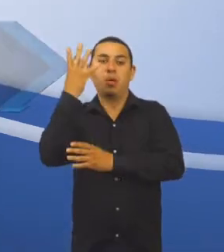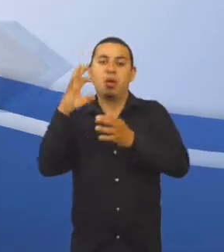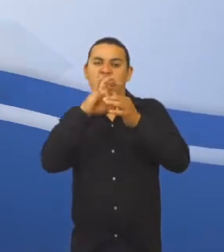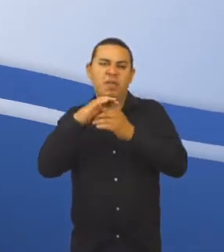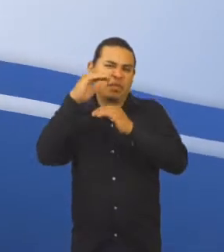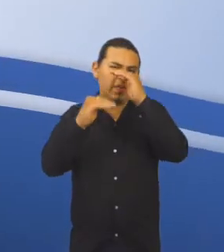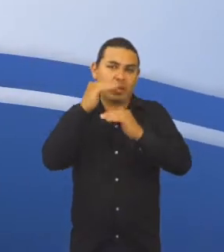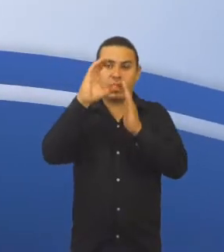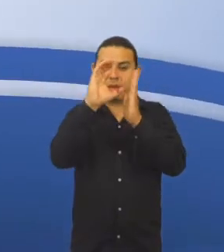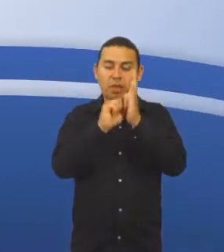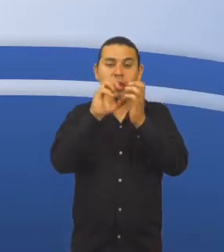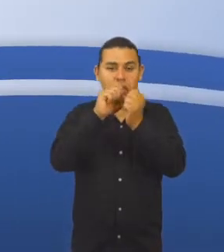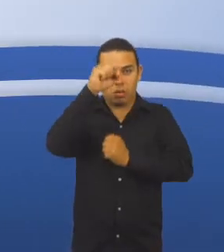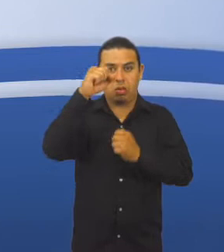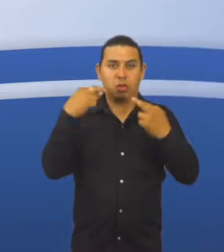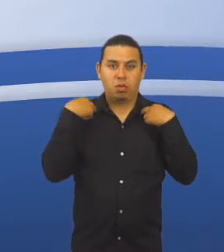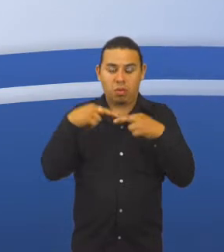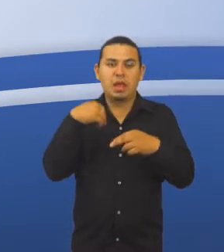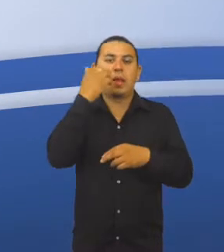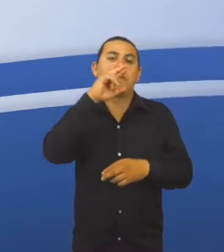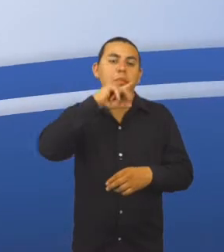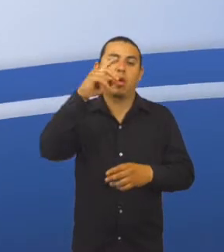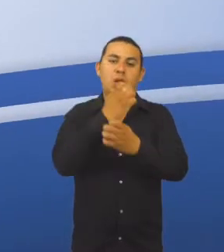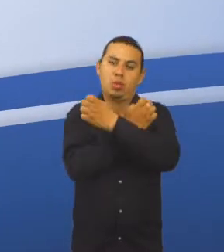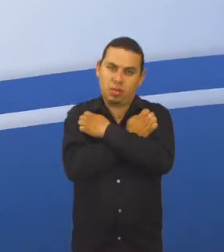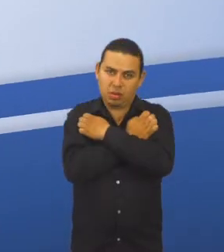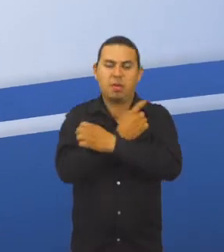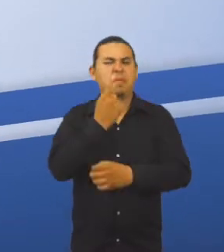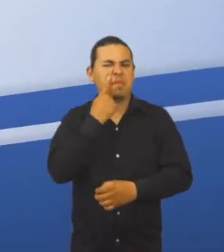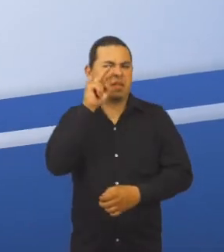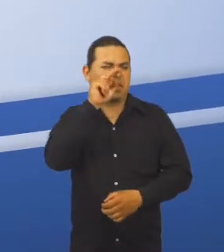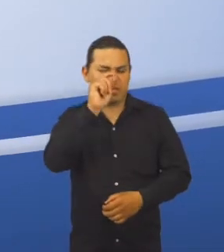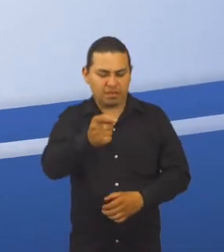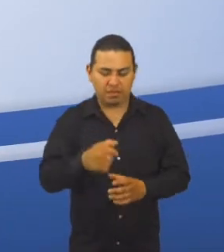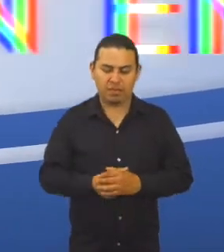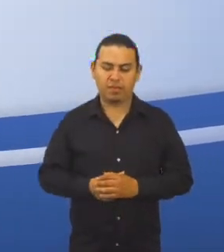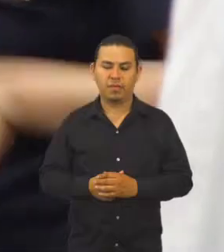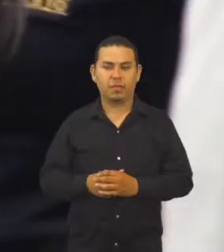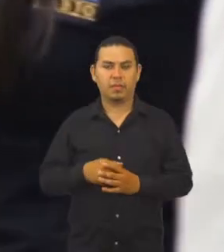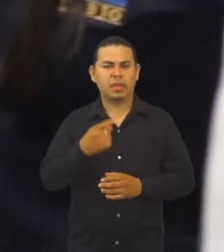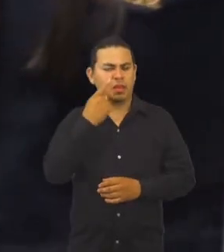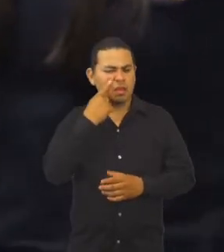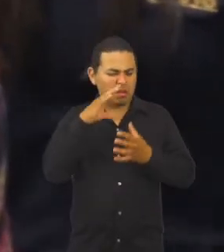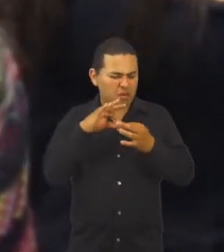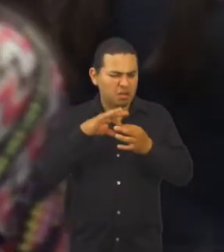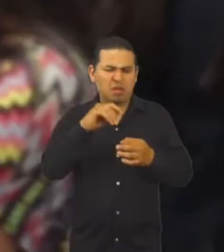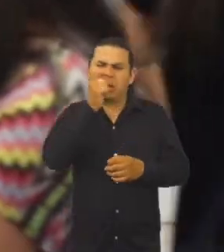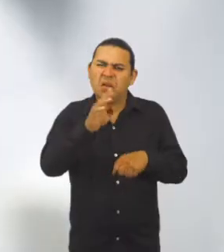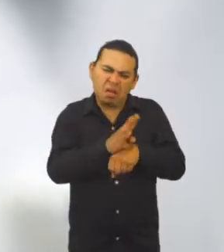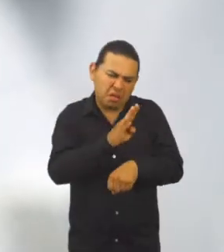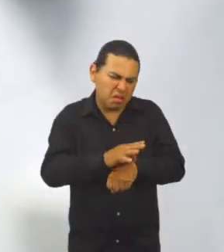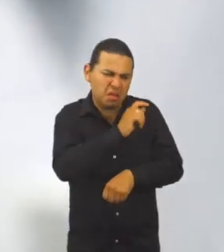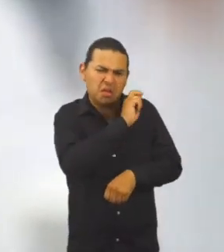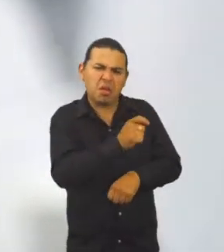Chiapas bajo el Programa para el Desarrollo Profesional Docente y así mejorar la calidad educativa. Somos UAPJO. Doctor, ¿nos podría